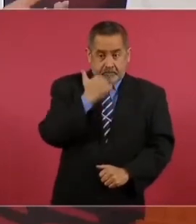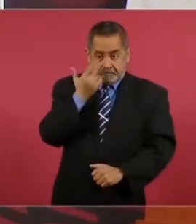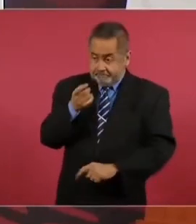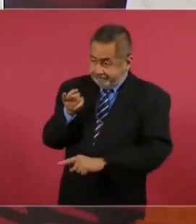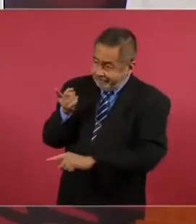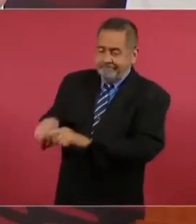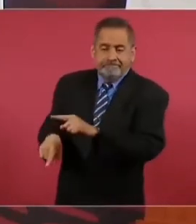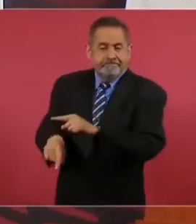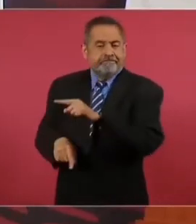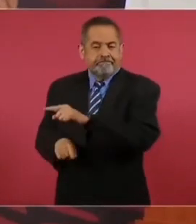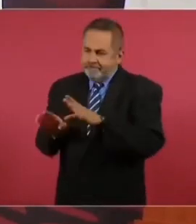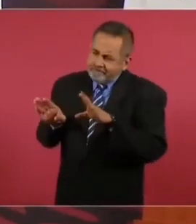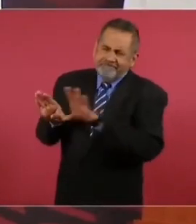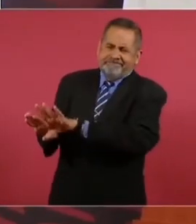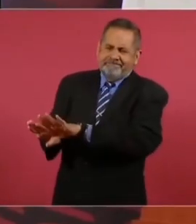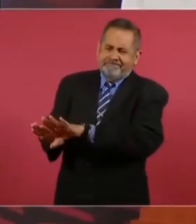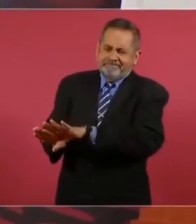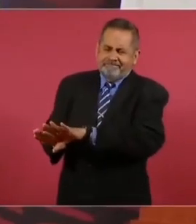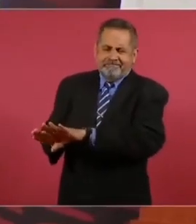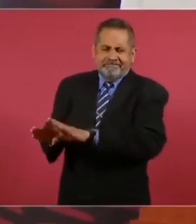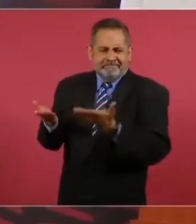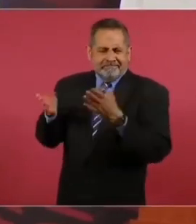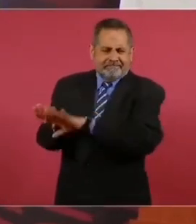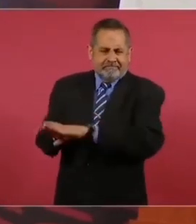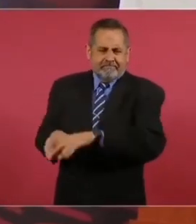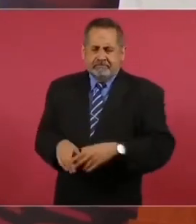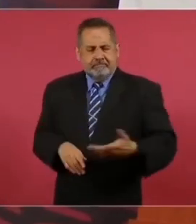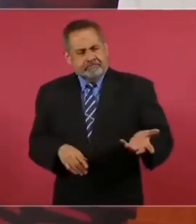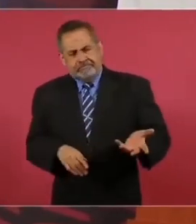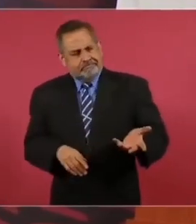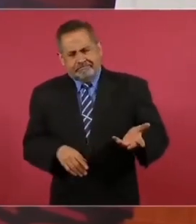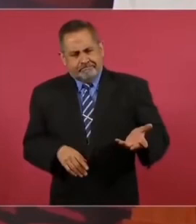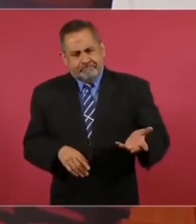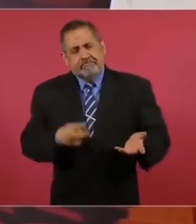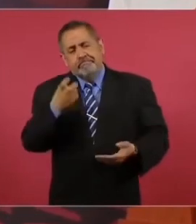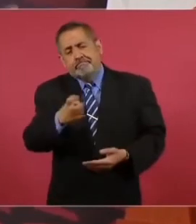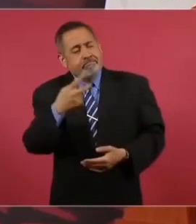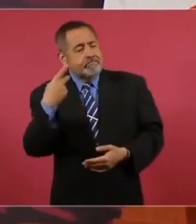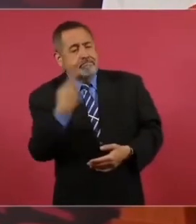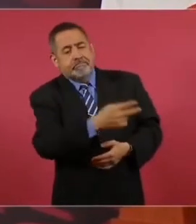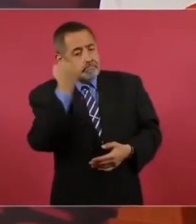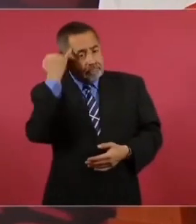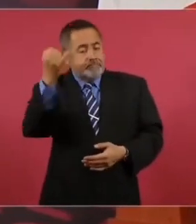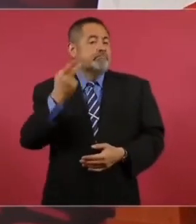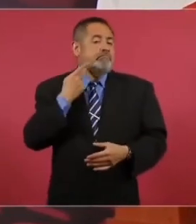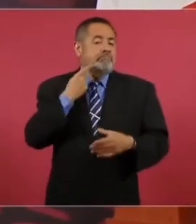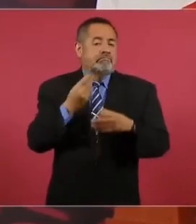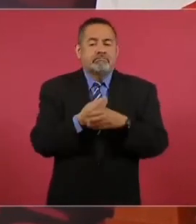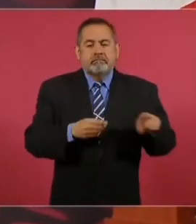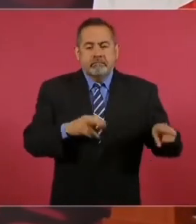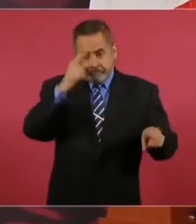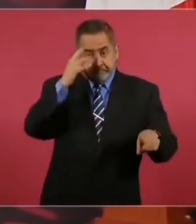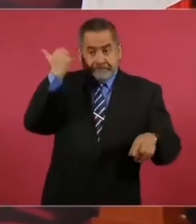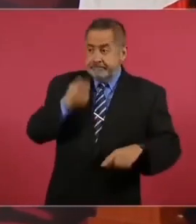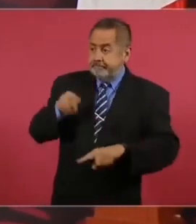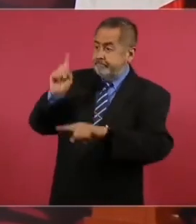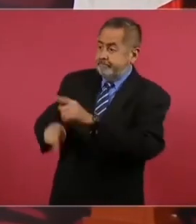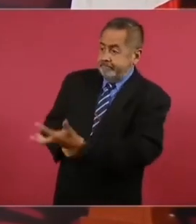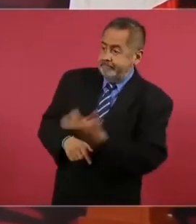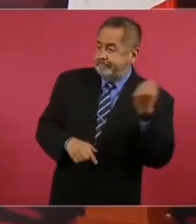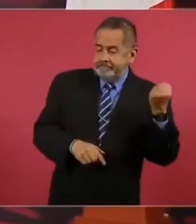quisieran cerrar bueno es ha sido la política después de la expropiación de